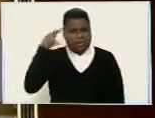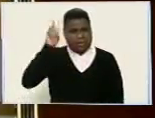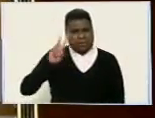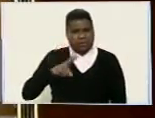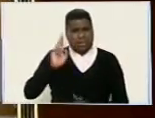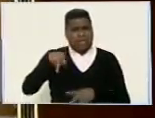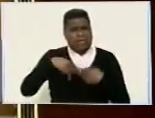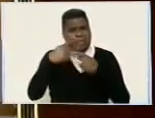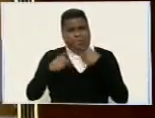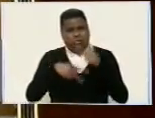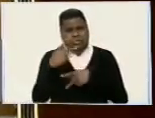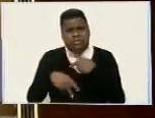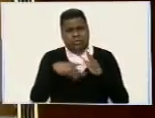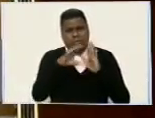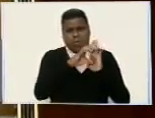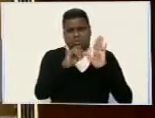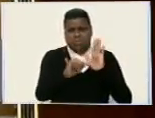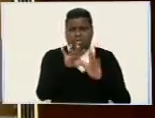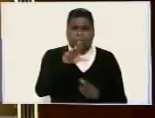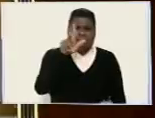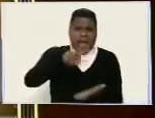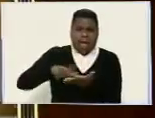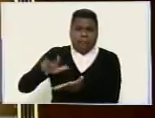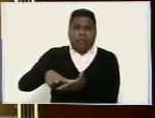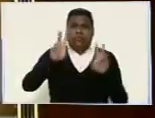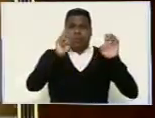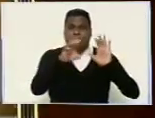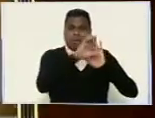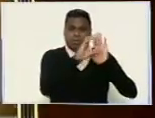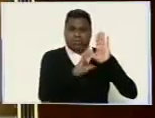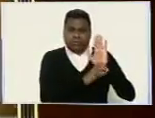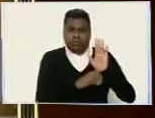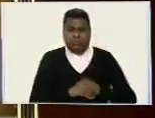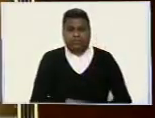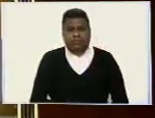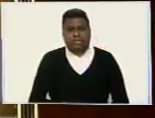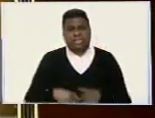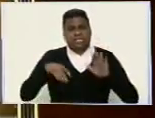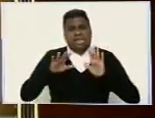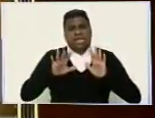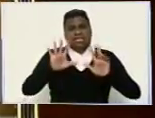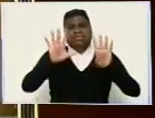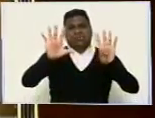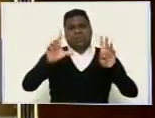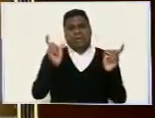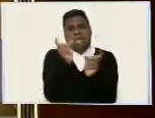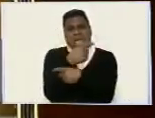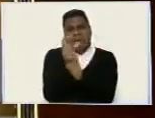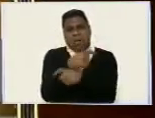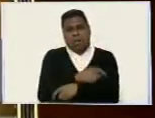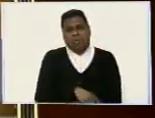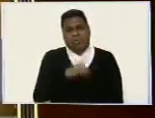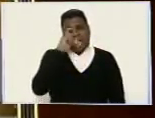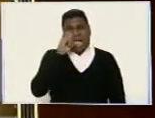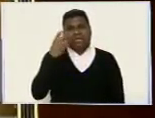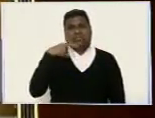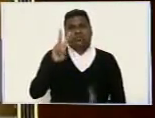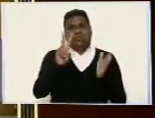proceso constituyente y después de aprobada la nueva constitución. Eso fue el 19 de agosto del año